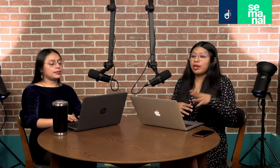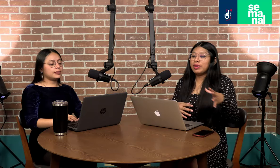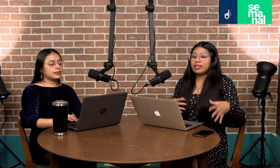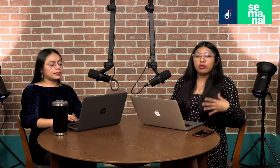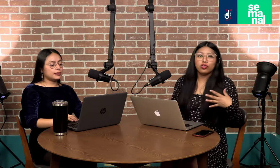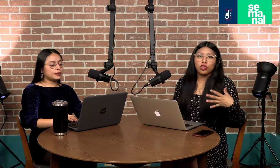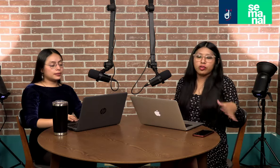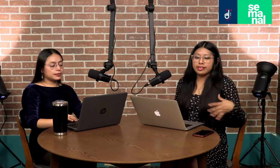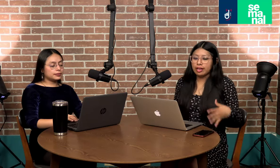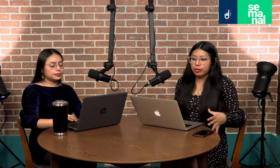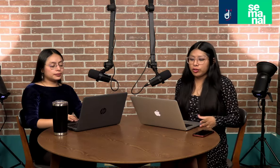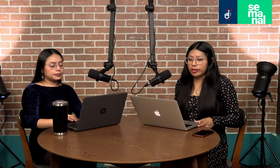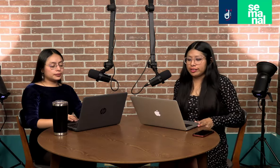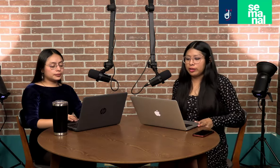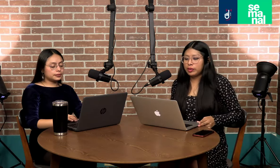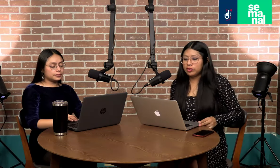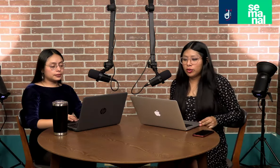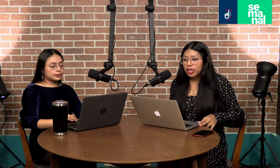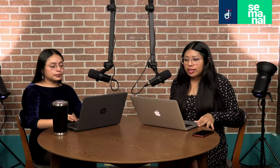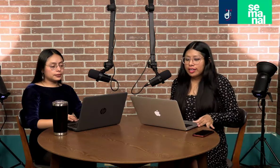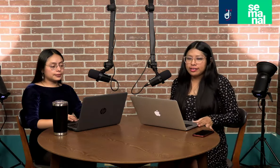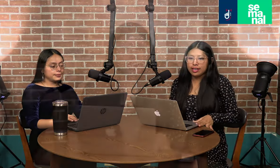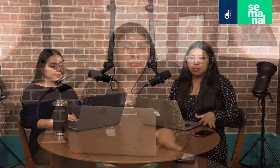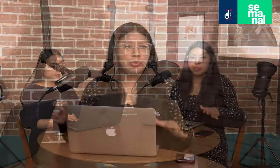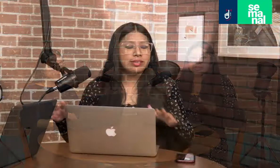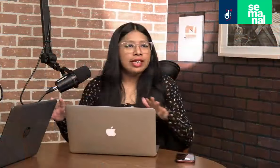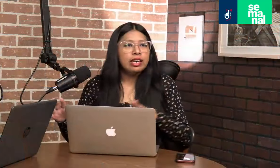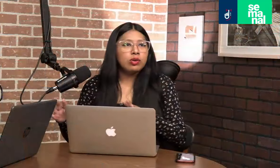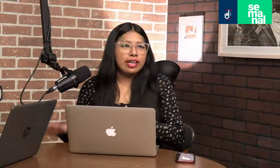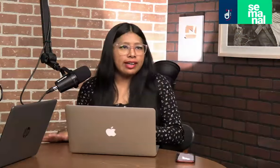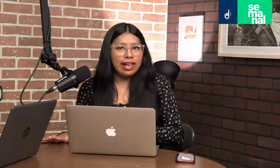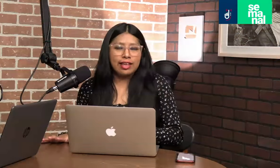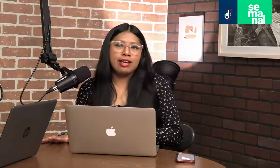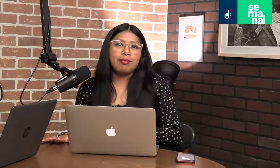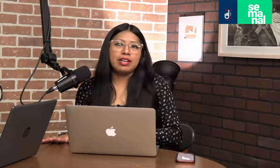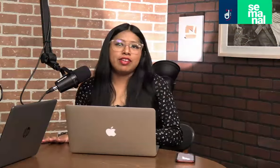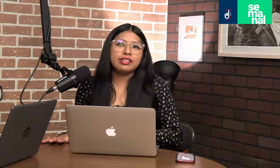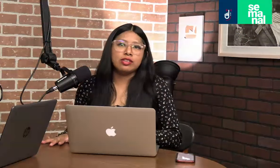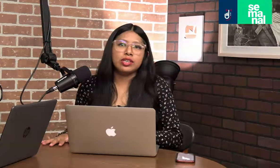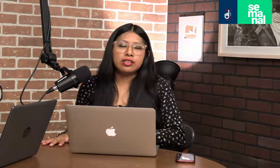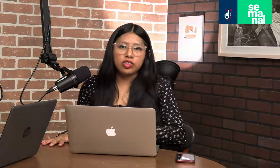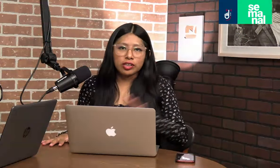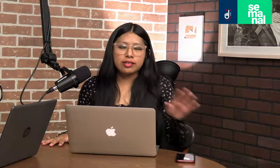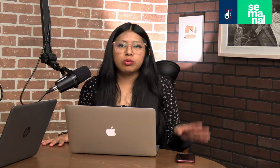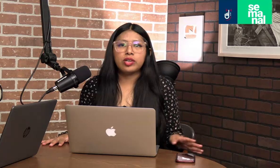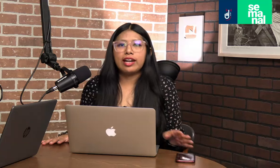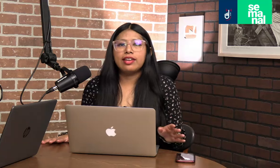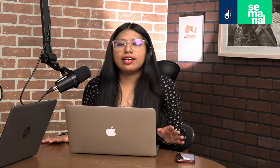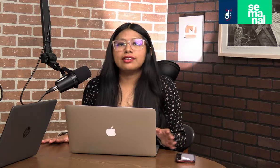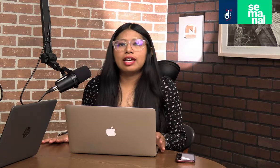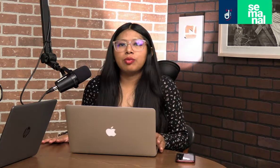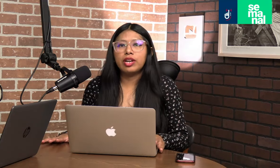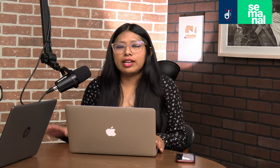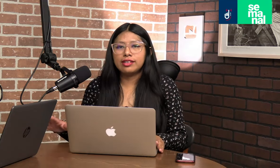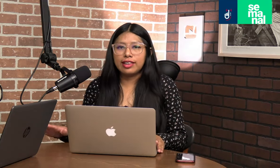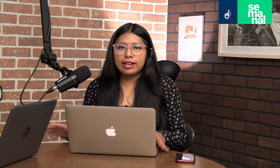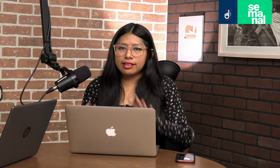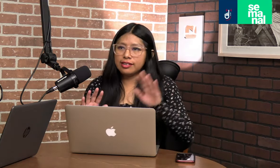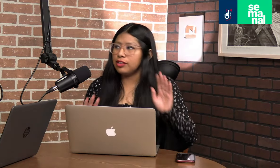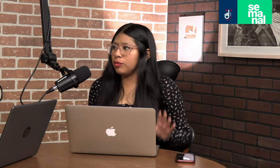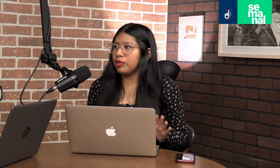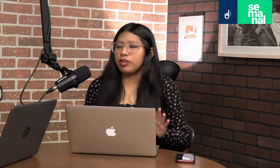ya Obviamente con todo este alboroto que se Comenzó desde que pues Luis alcalde manifiesta su intención de sí Buscar la dirigencia de morena y